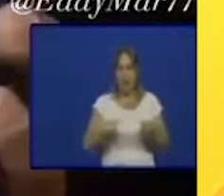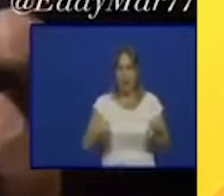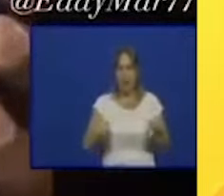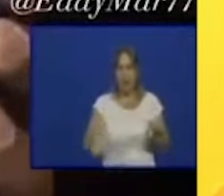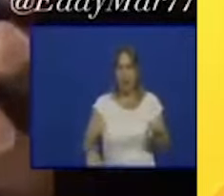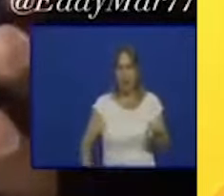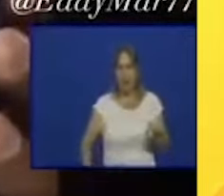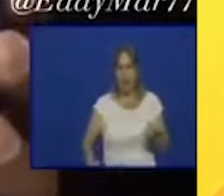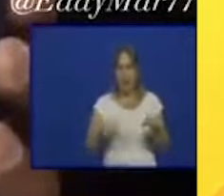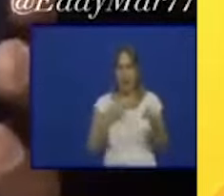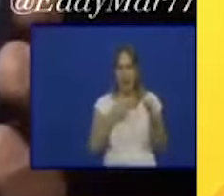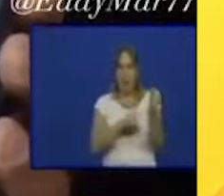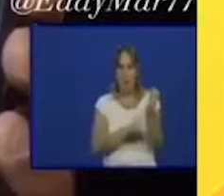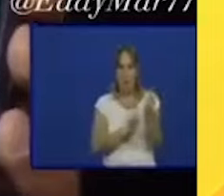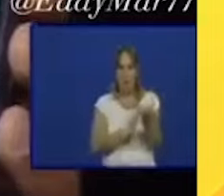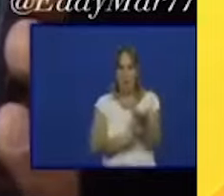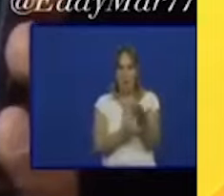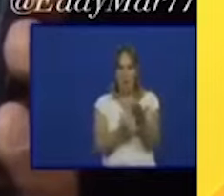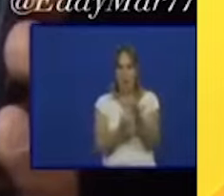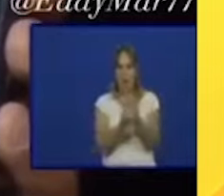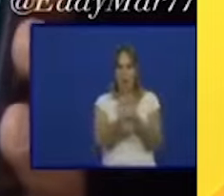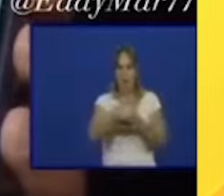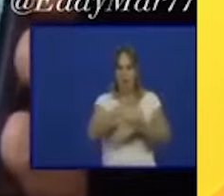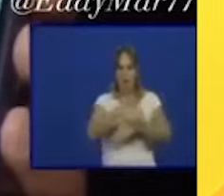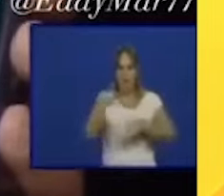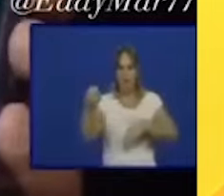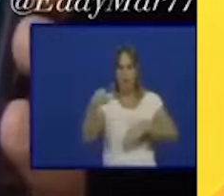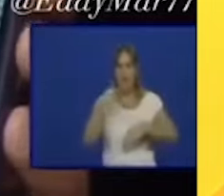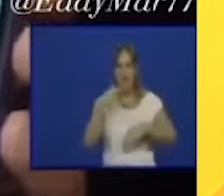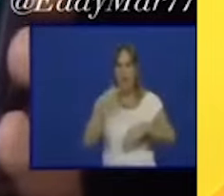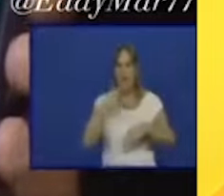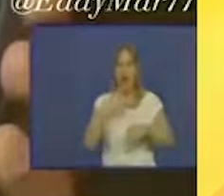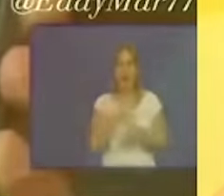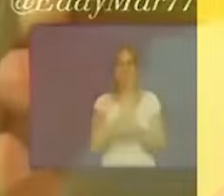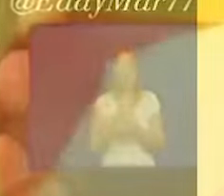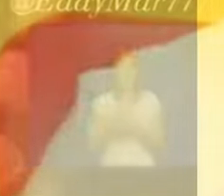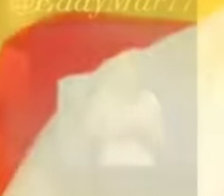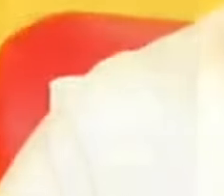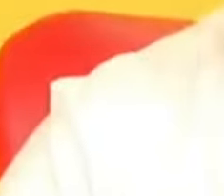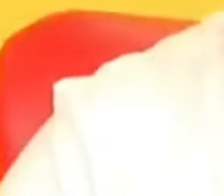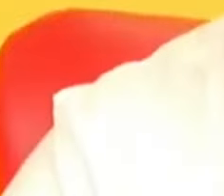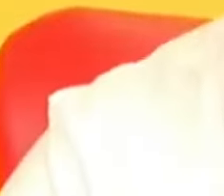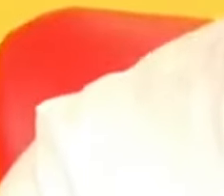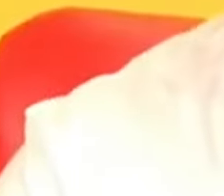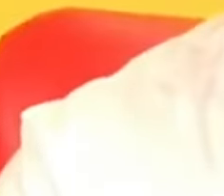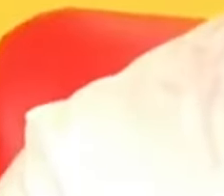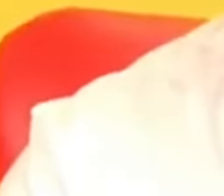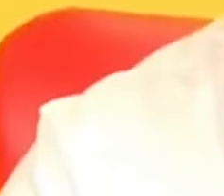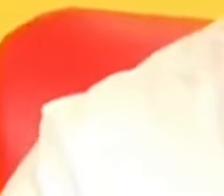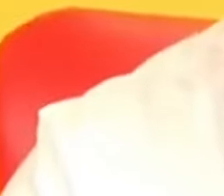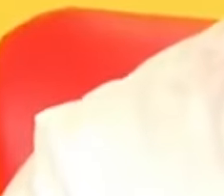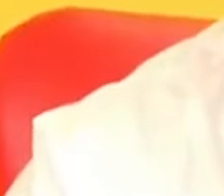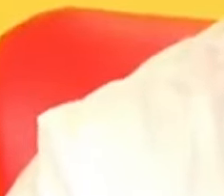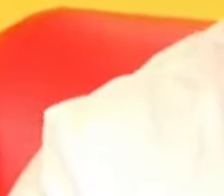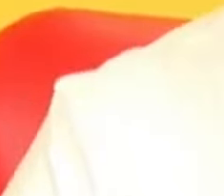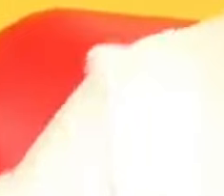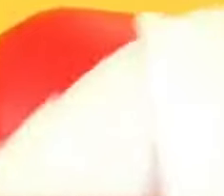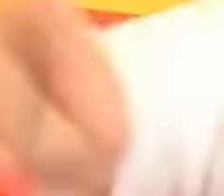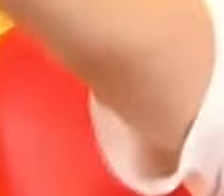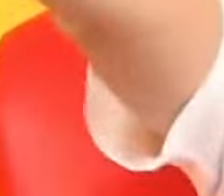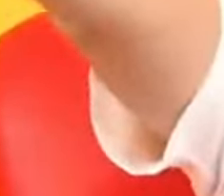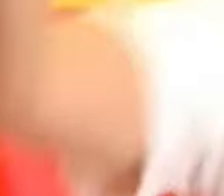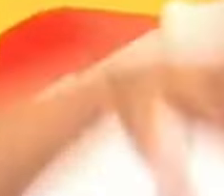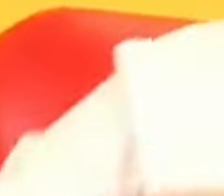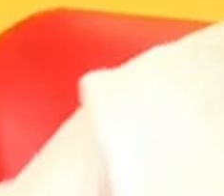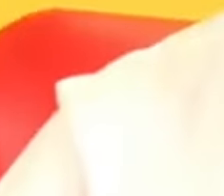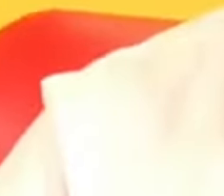de Guantánamo que dice, y la solidaridad con este pueblo. ¿Cuál solidaridad, señora? ¿Cuál? La de que le